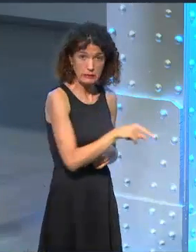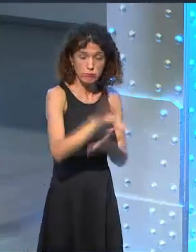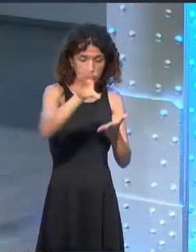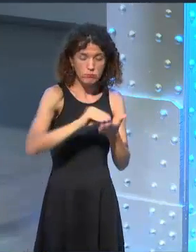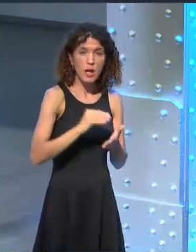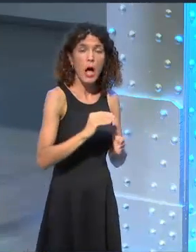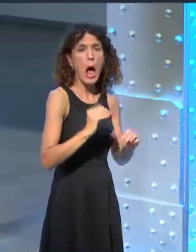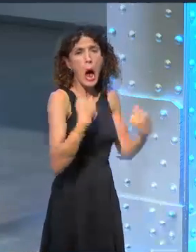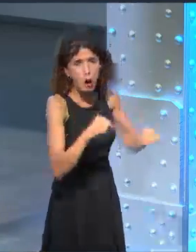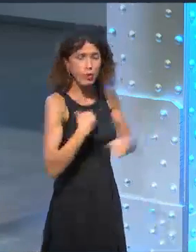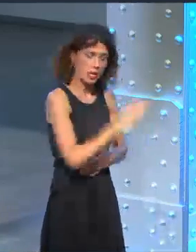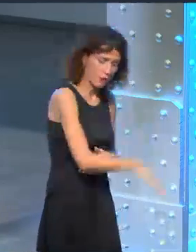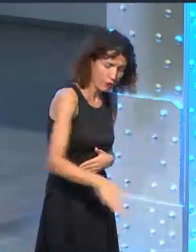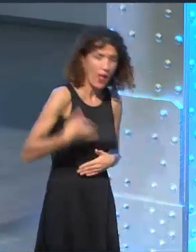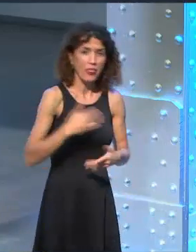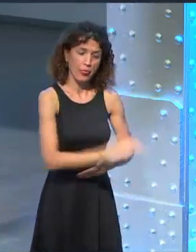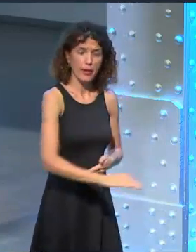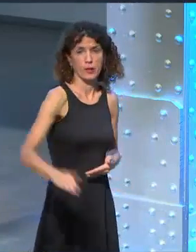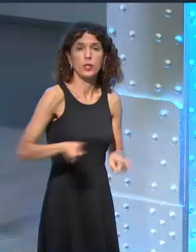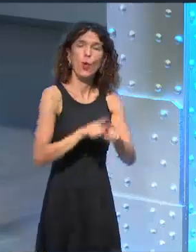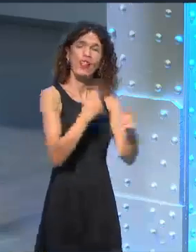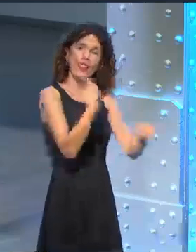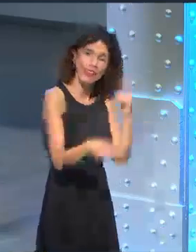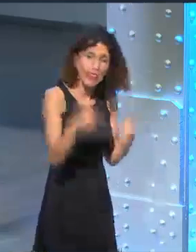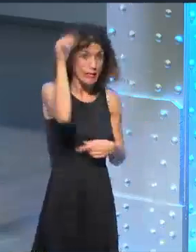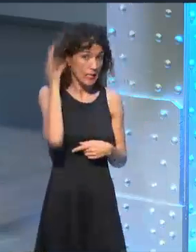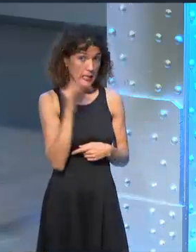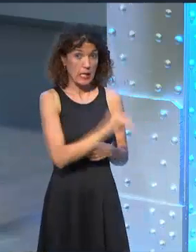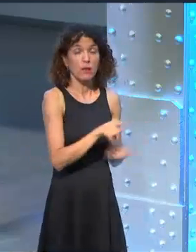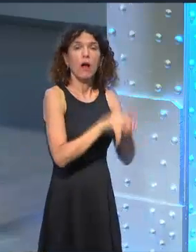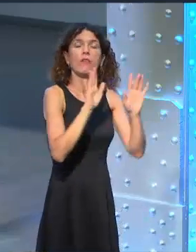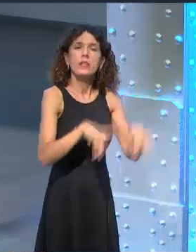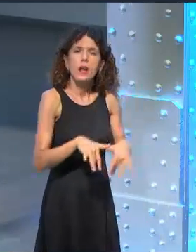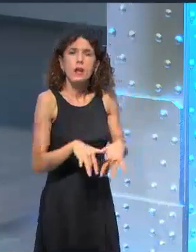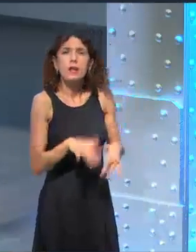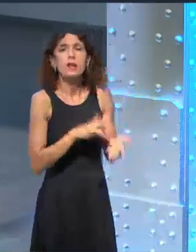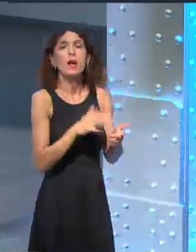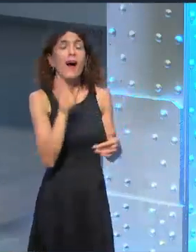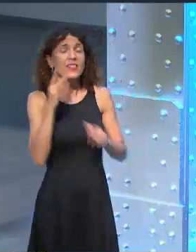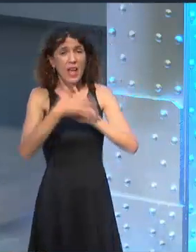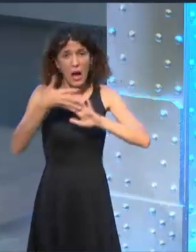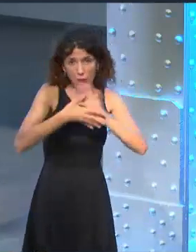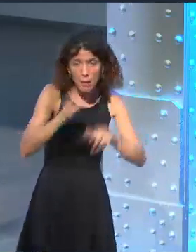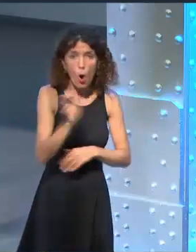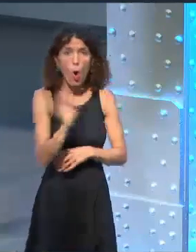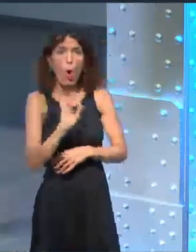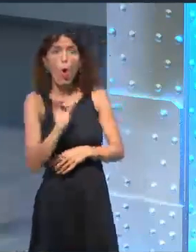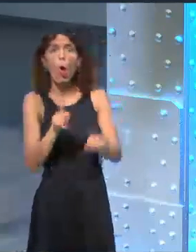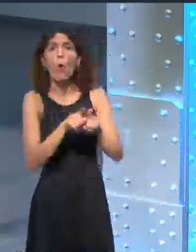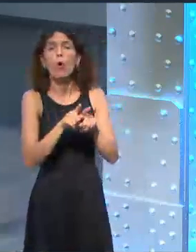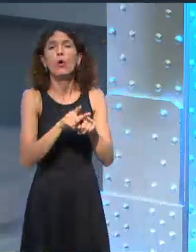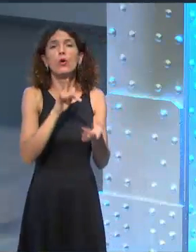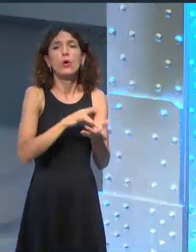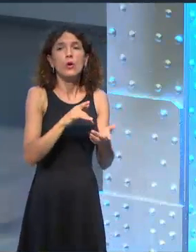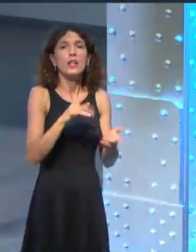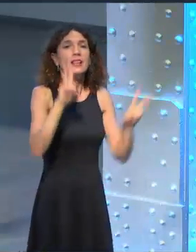a pesar de que durante la infancia, digamos, esas diferencias entre chicos y chicas que comentabas tú, o competencia